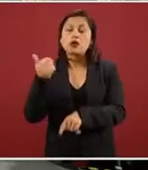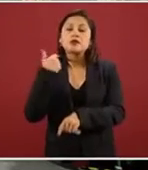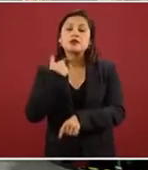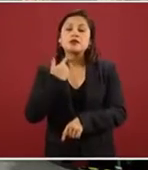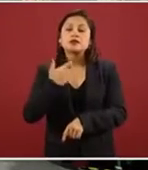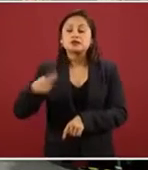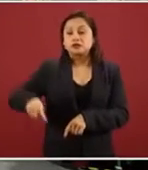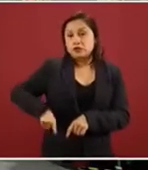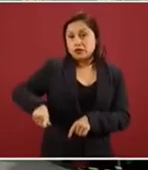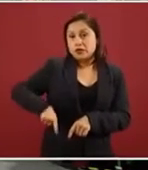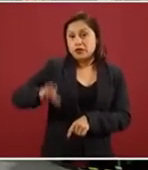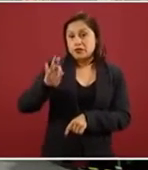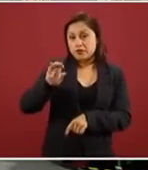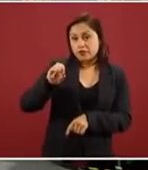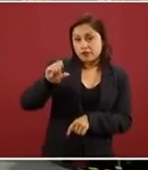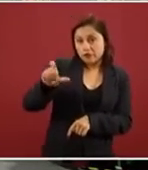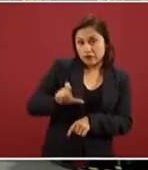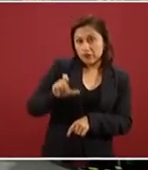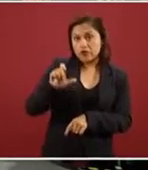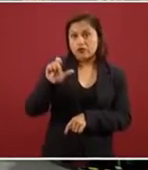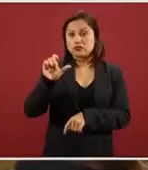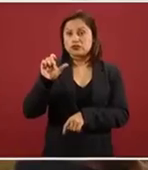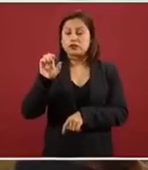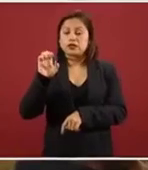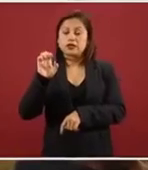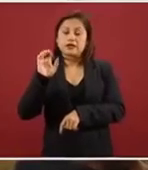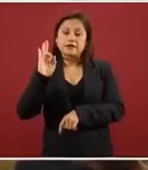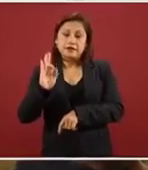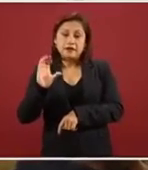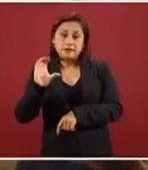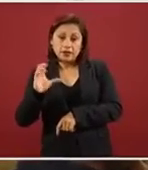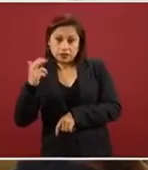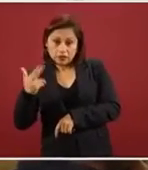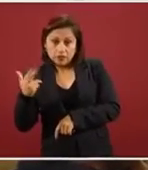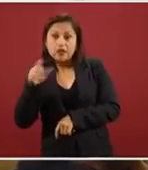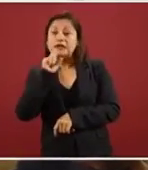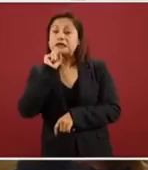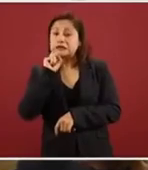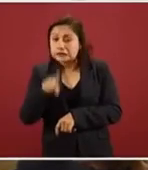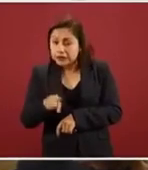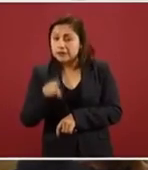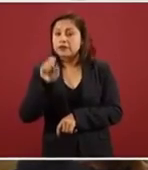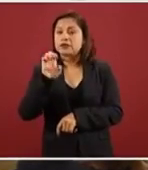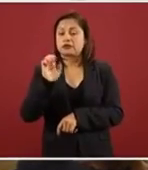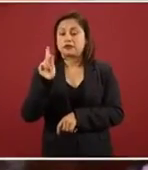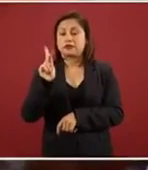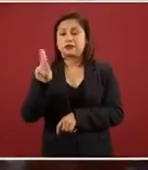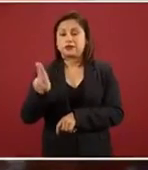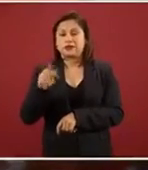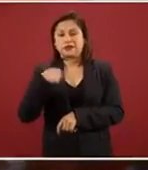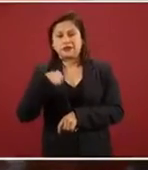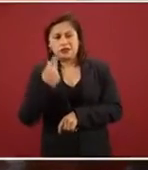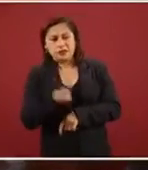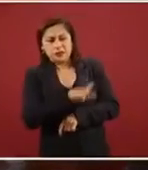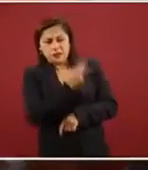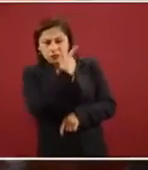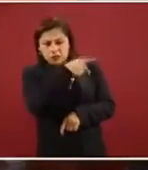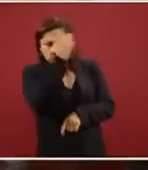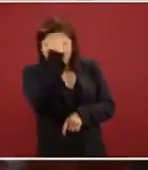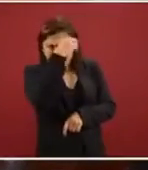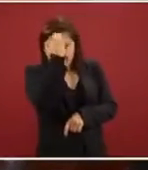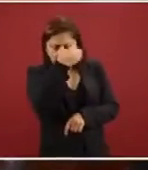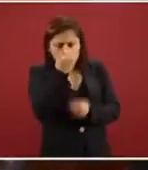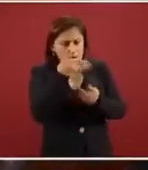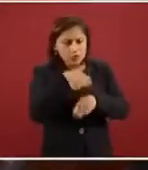Calderón, incluso con Peña. ¿Cuál es su postura frente a estos exfuncionarios